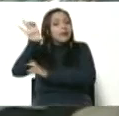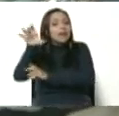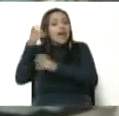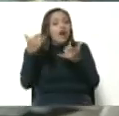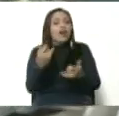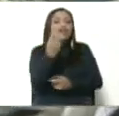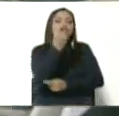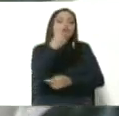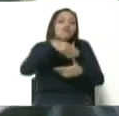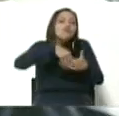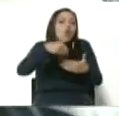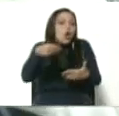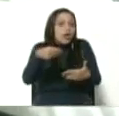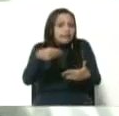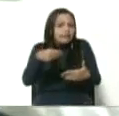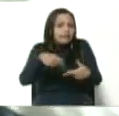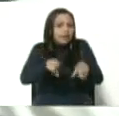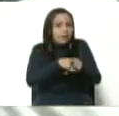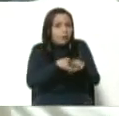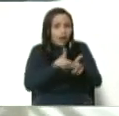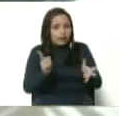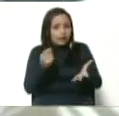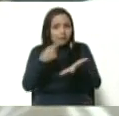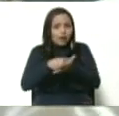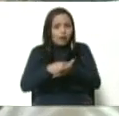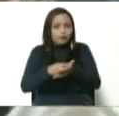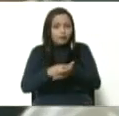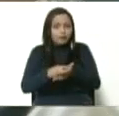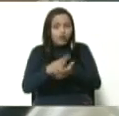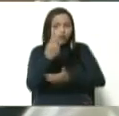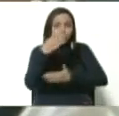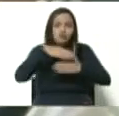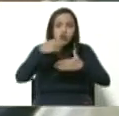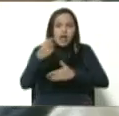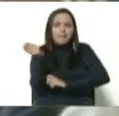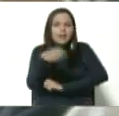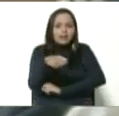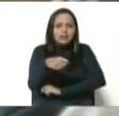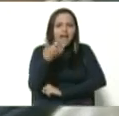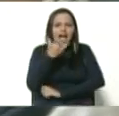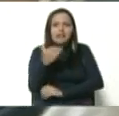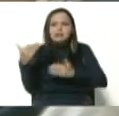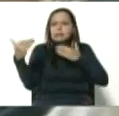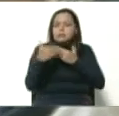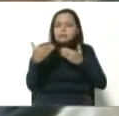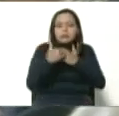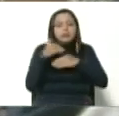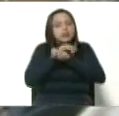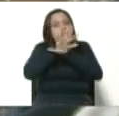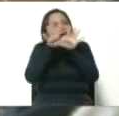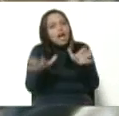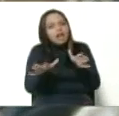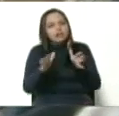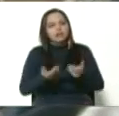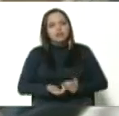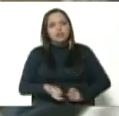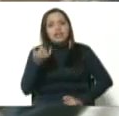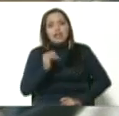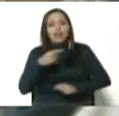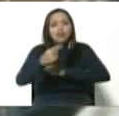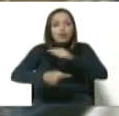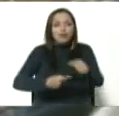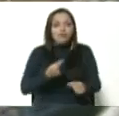$1 norteamericano por mes. Entonces hay una agresión clara que se vio, que se desató a partir